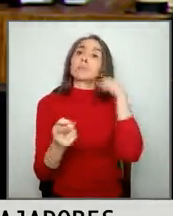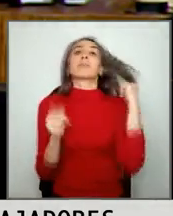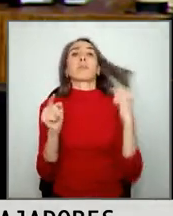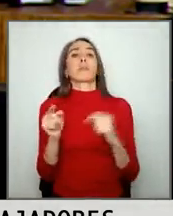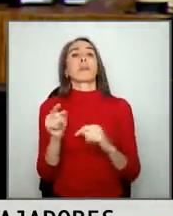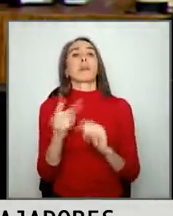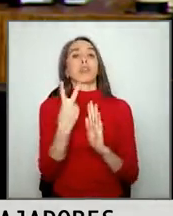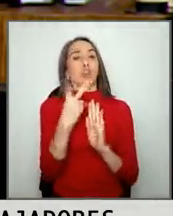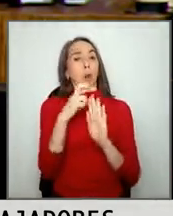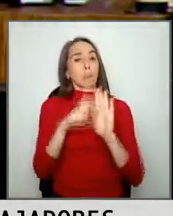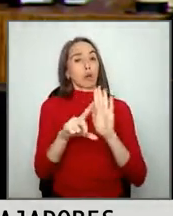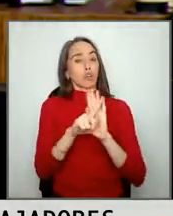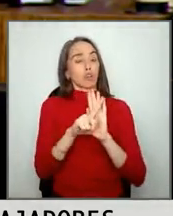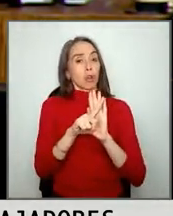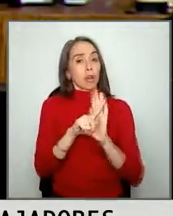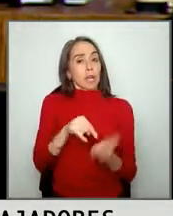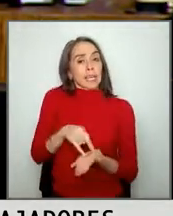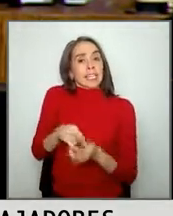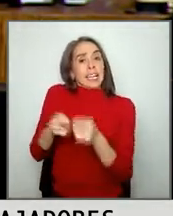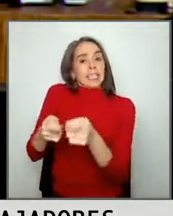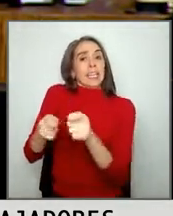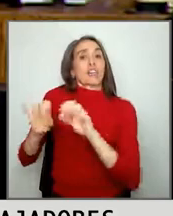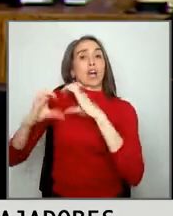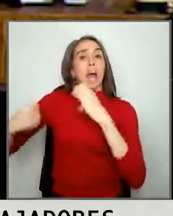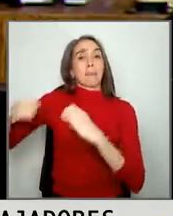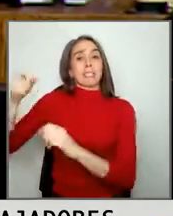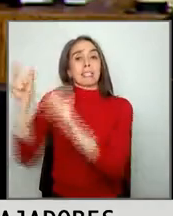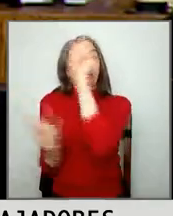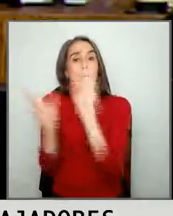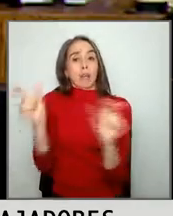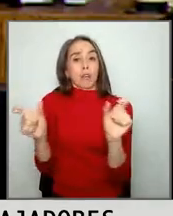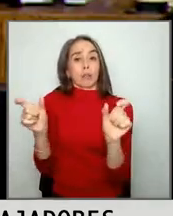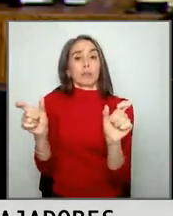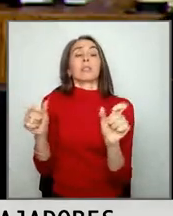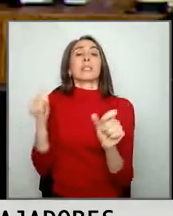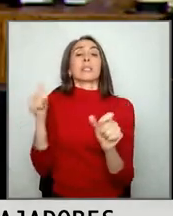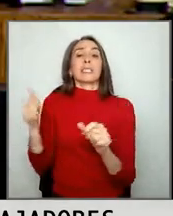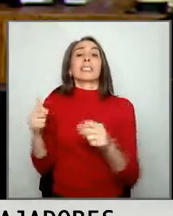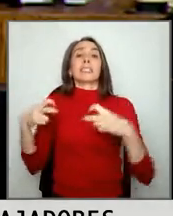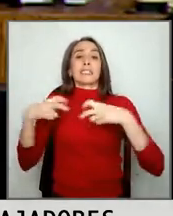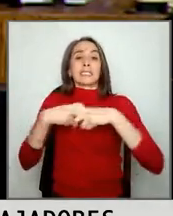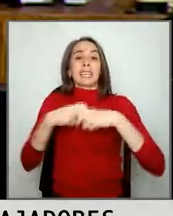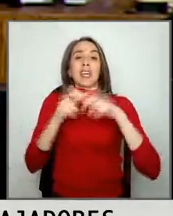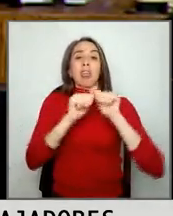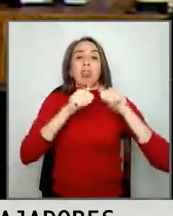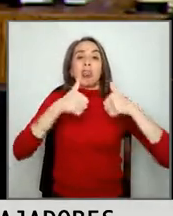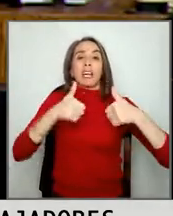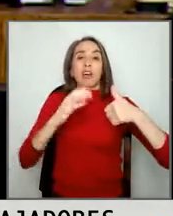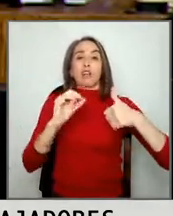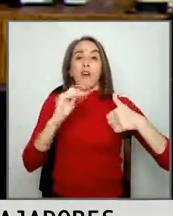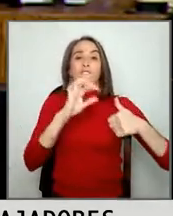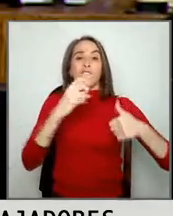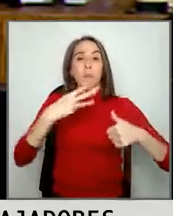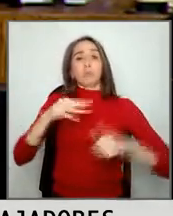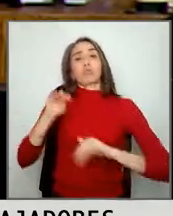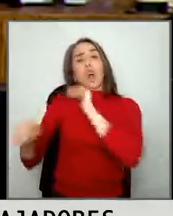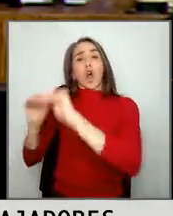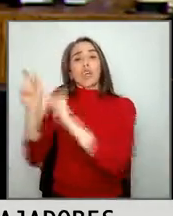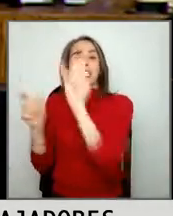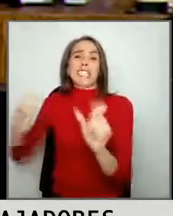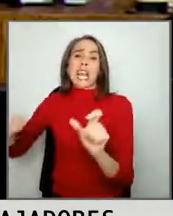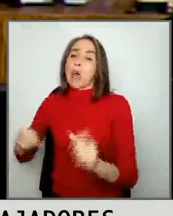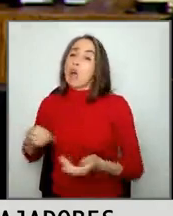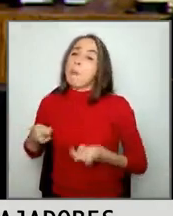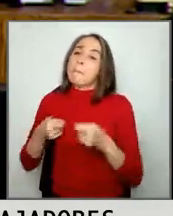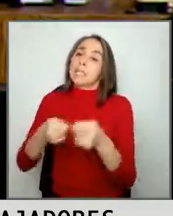del senado promovido por los dirigentes la confemotion en particular se ha logrado desarrollar esta enorme